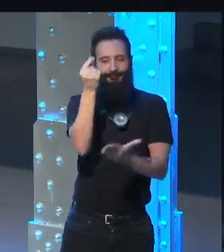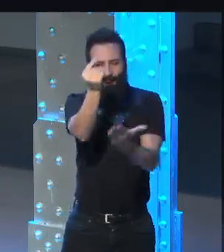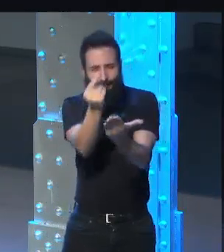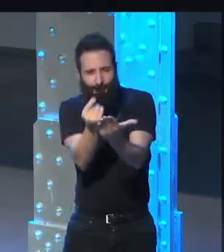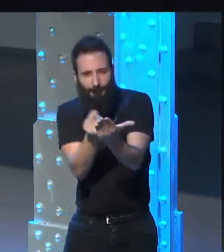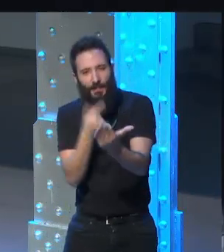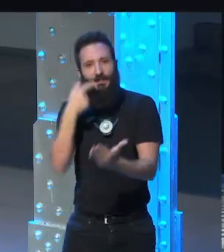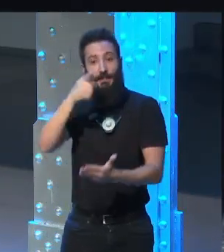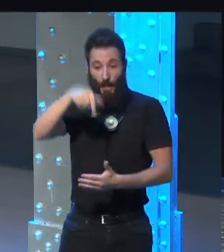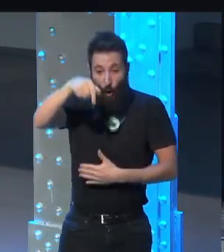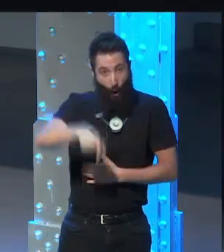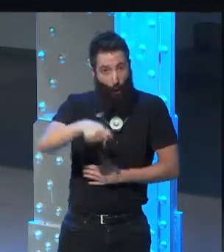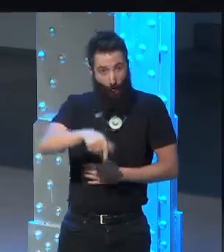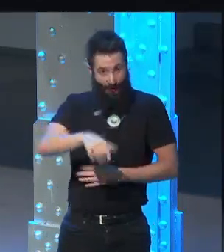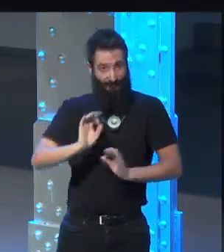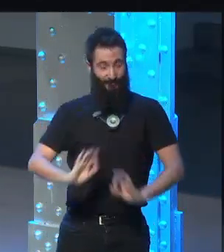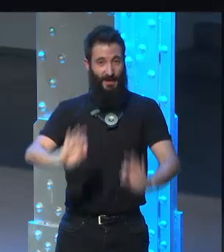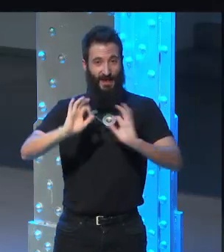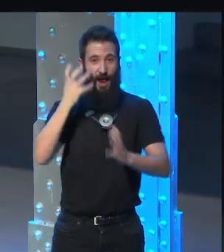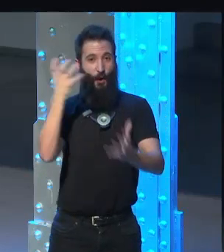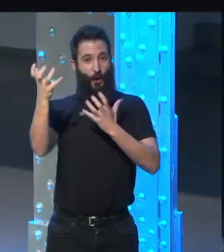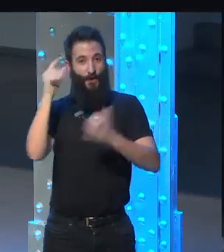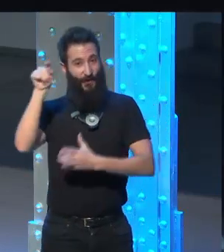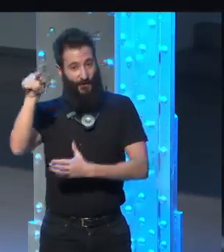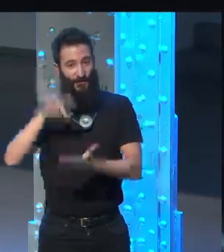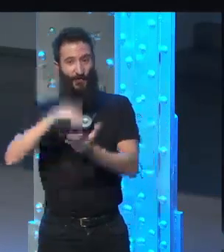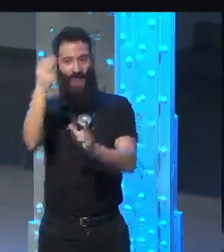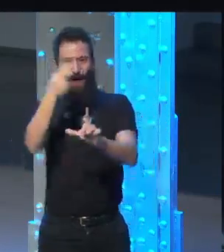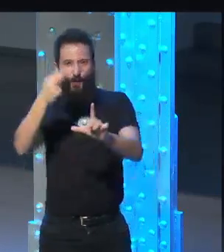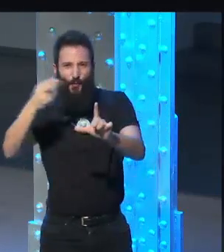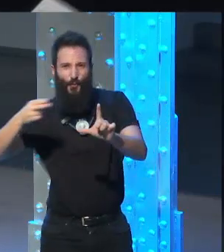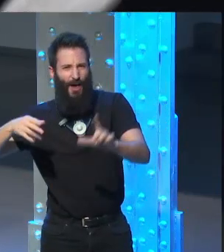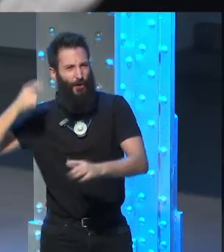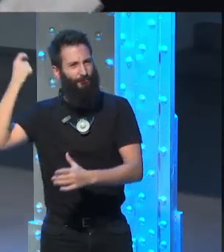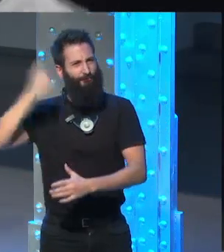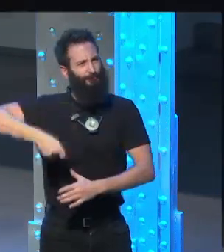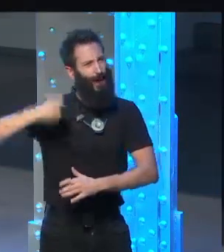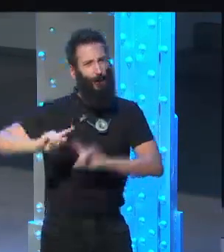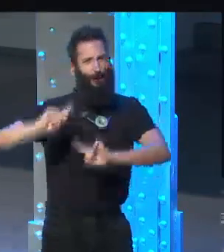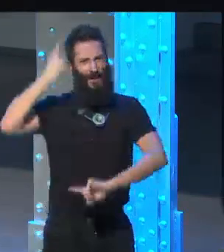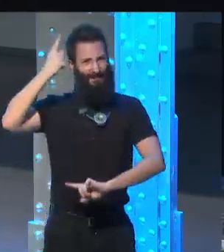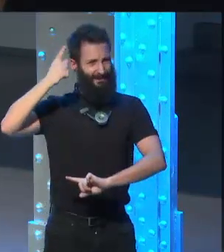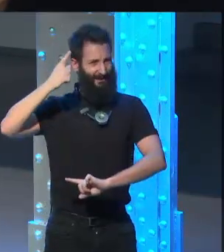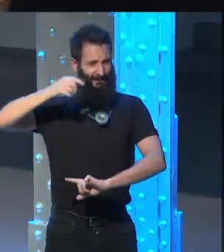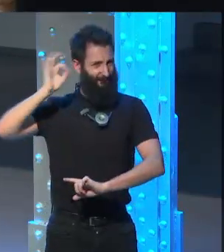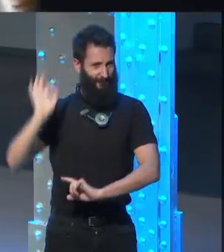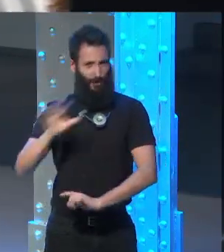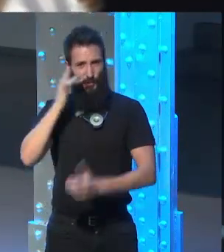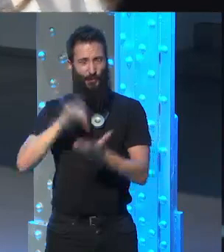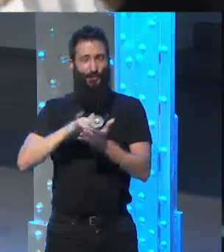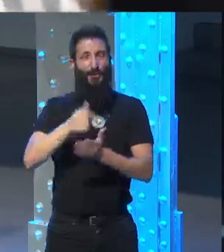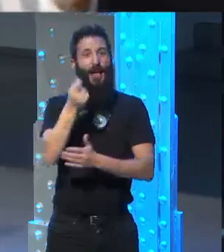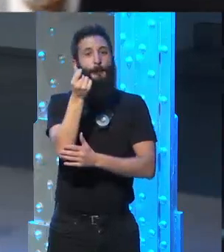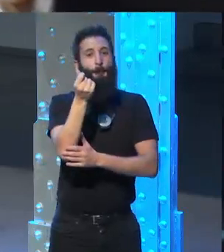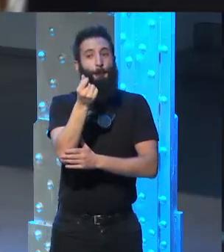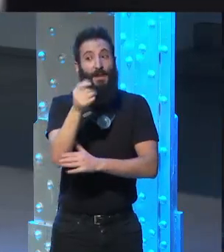una de sus obras se ha convertido en uno de los cuadros más caros de la historia, si no el más caro. Se ha subastado por